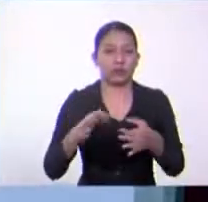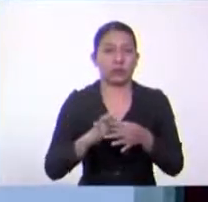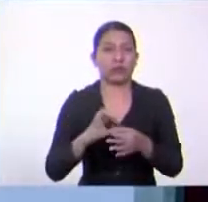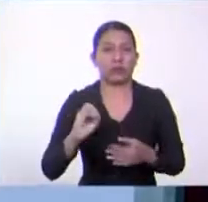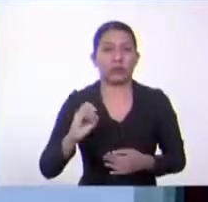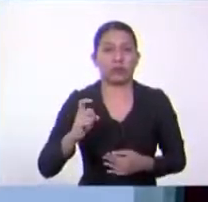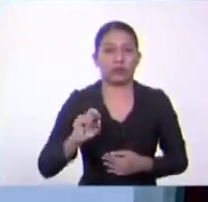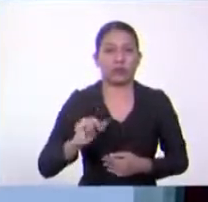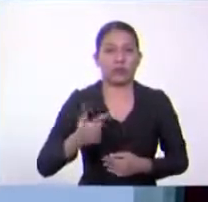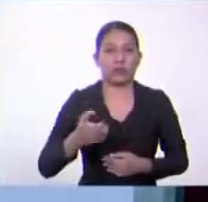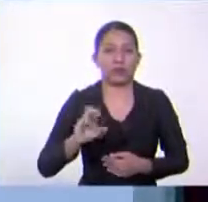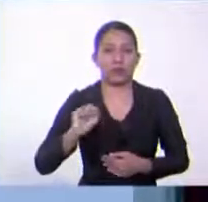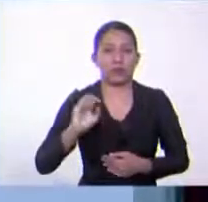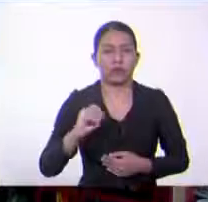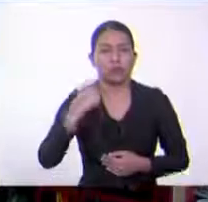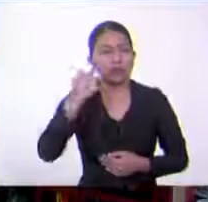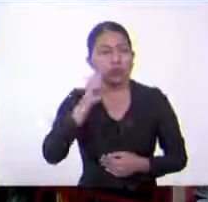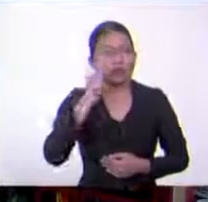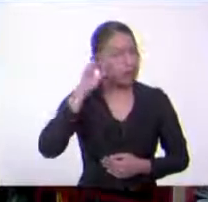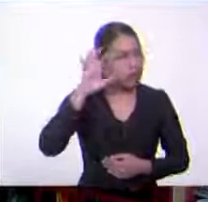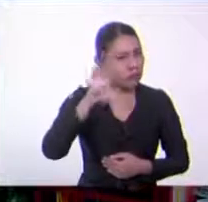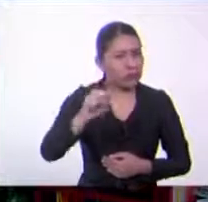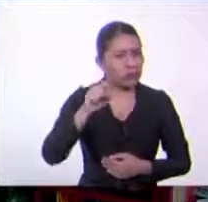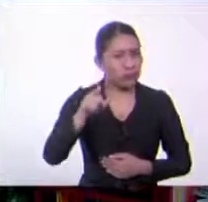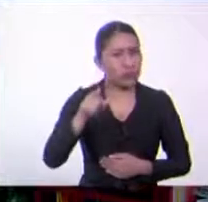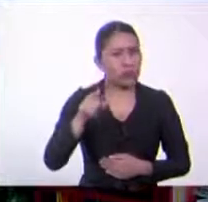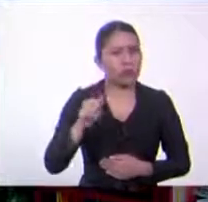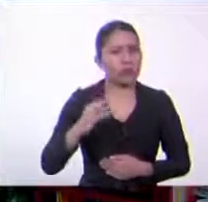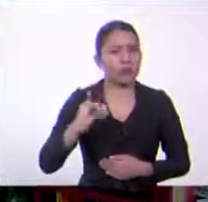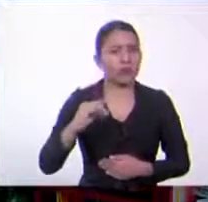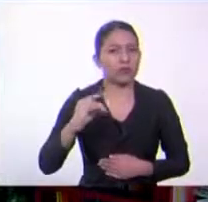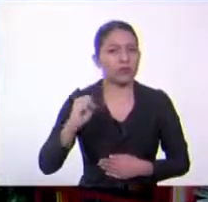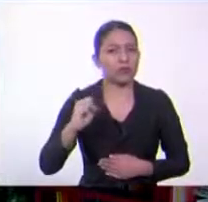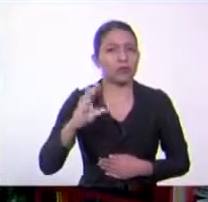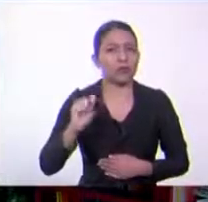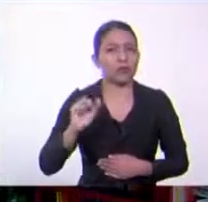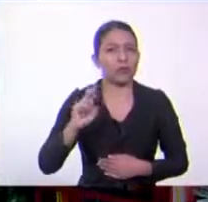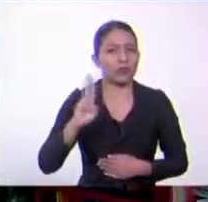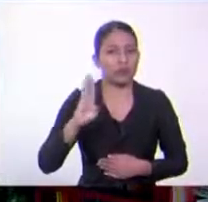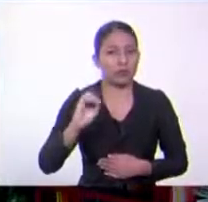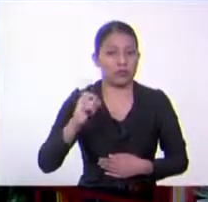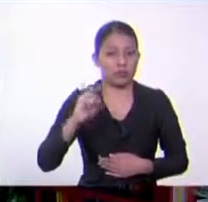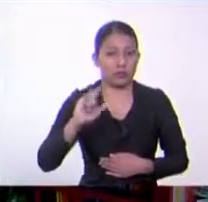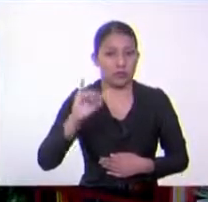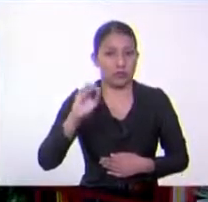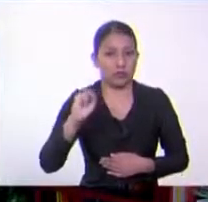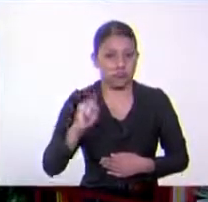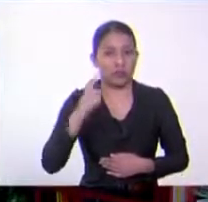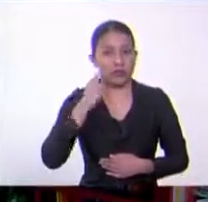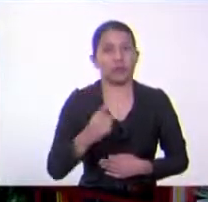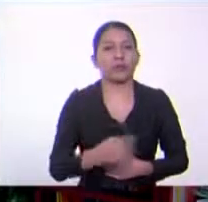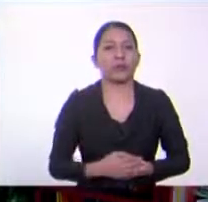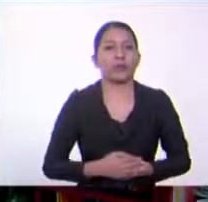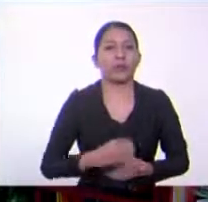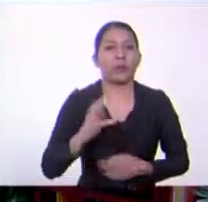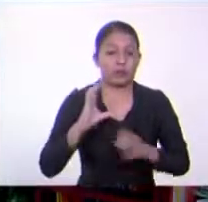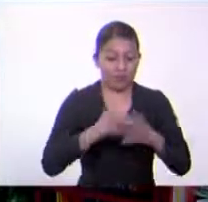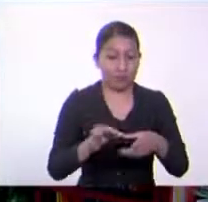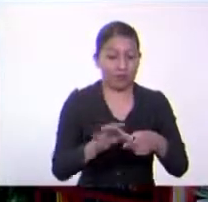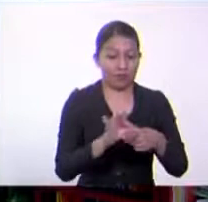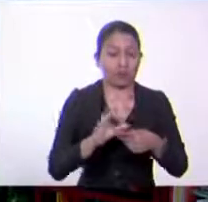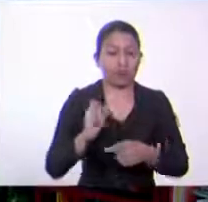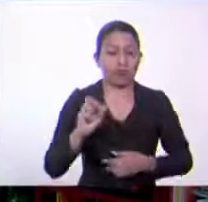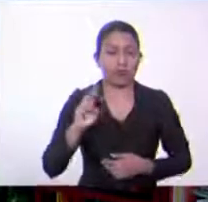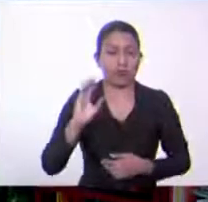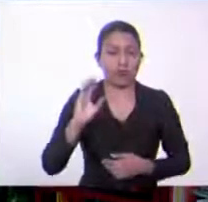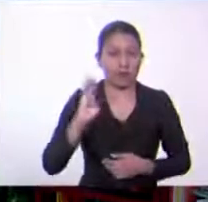oxígeno. Si vemos en los ácidos carboxílicos, tenemos el carbonilo unido a un OH.